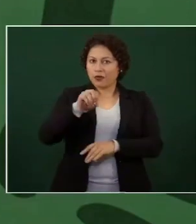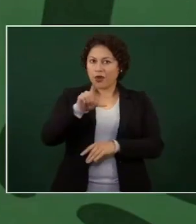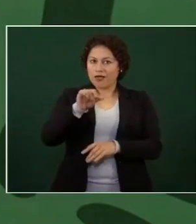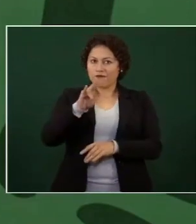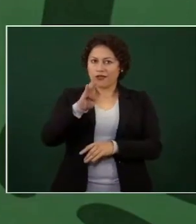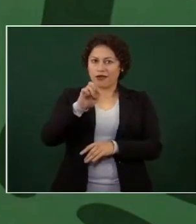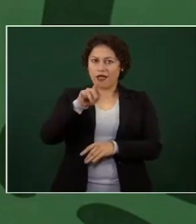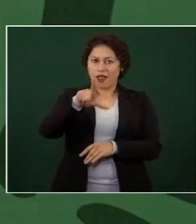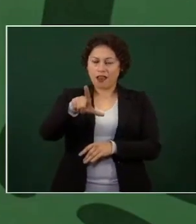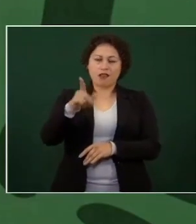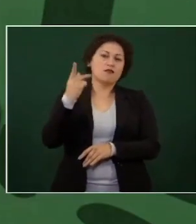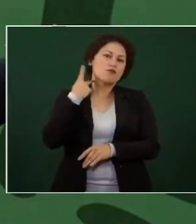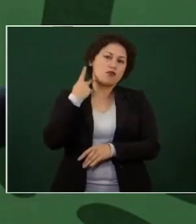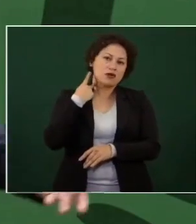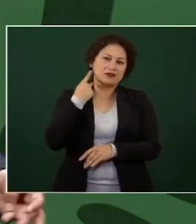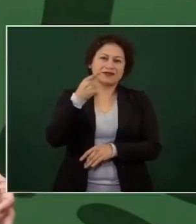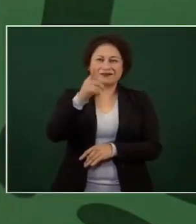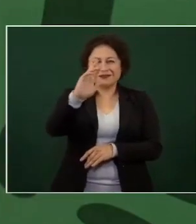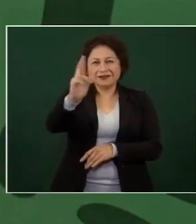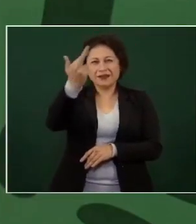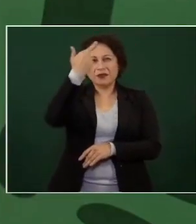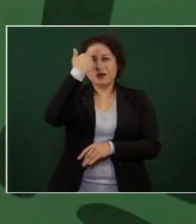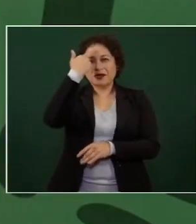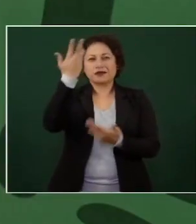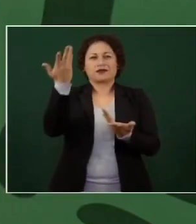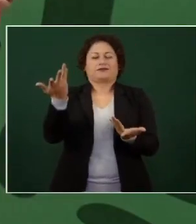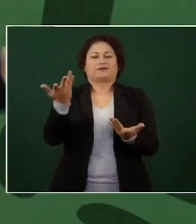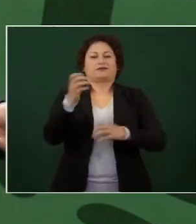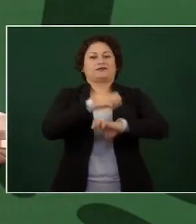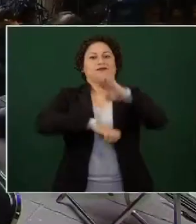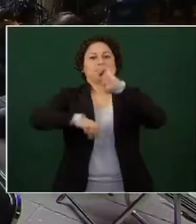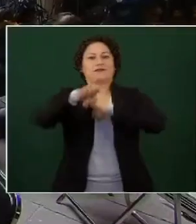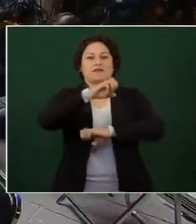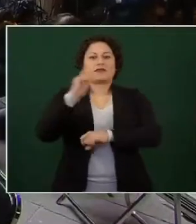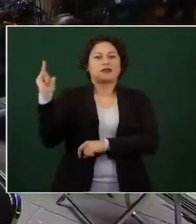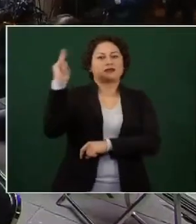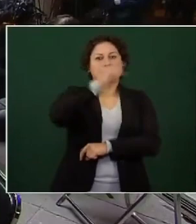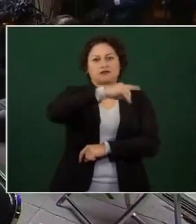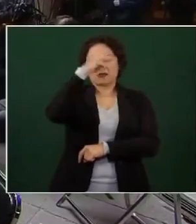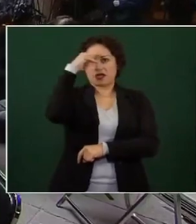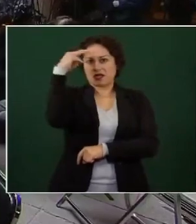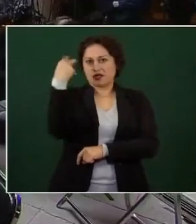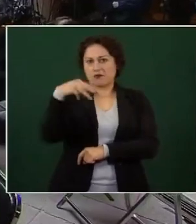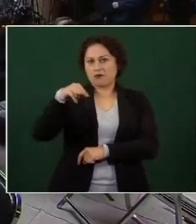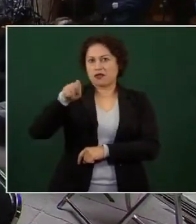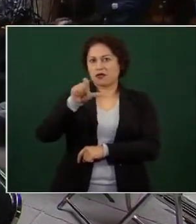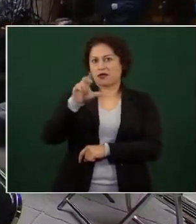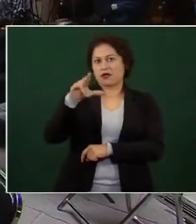Imagínense, despidos en Mexicana, despidos en